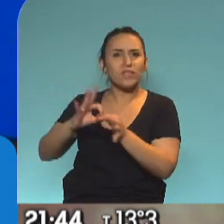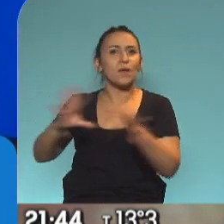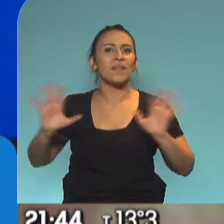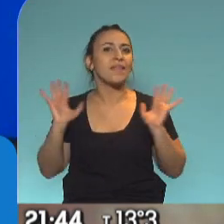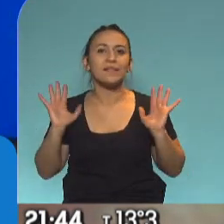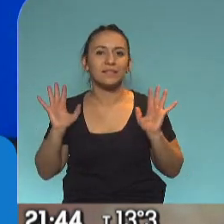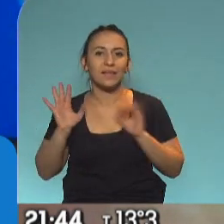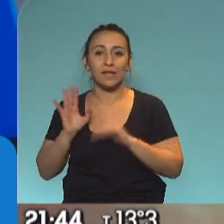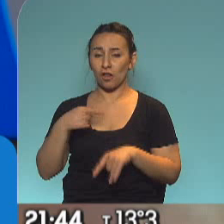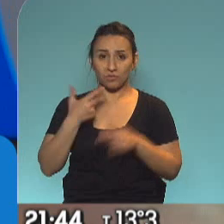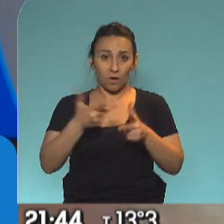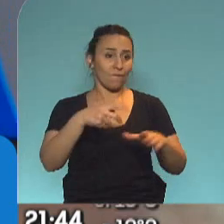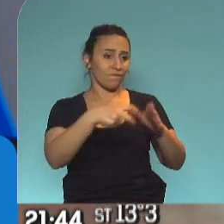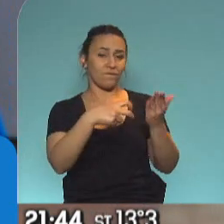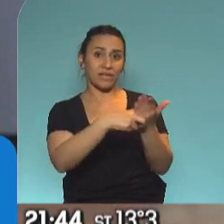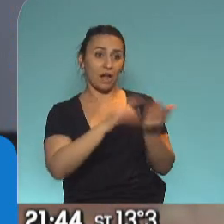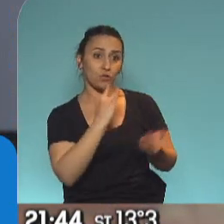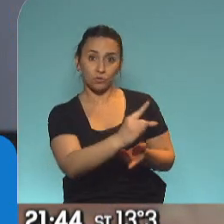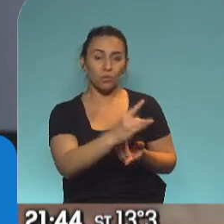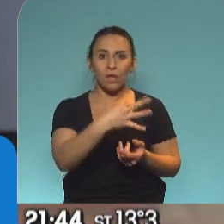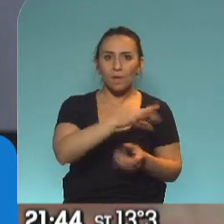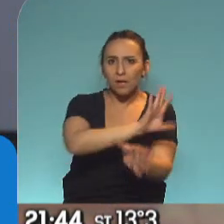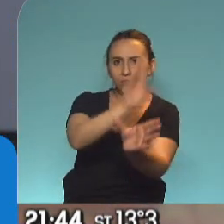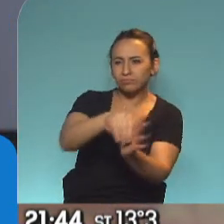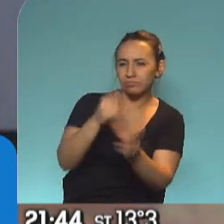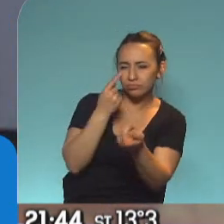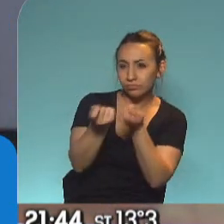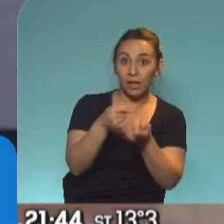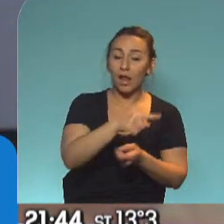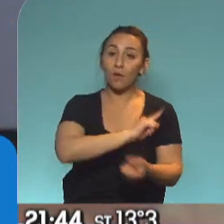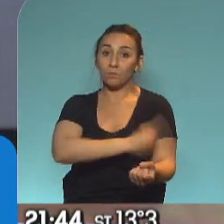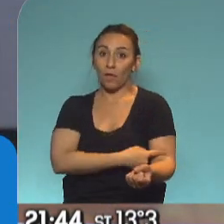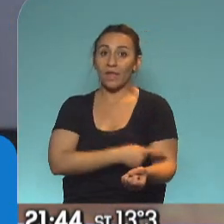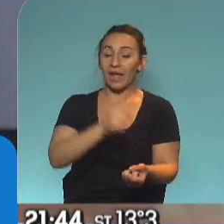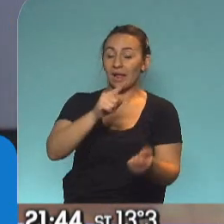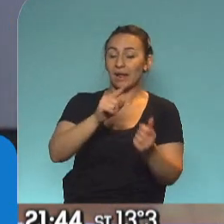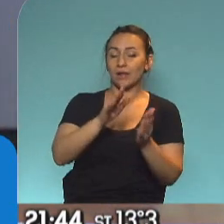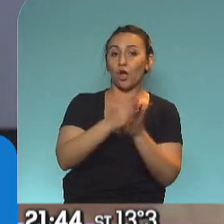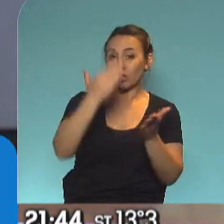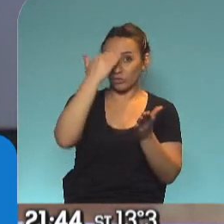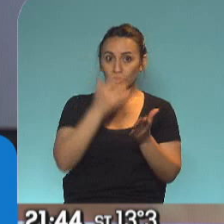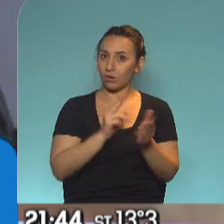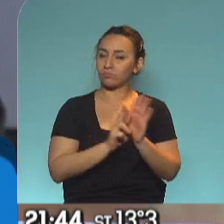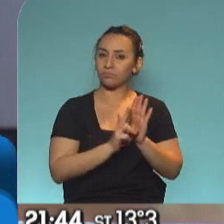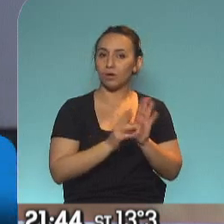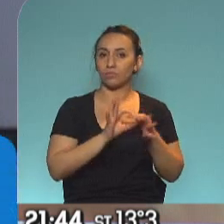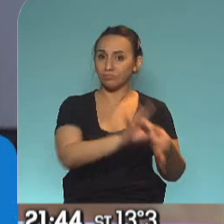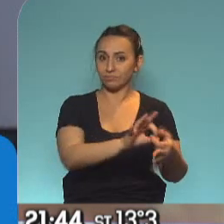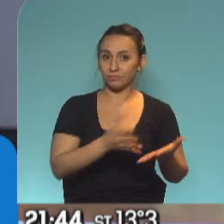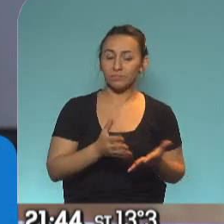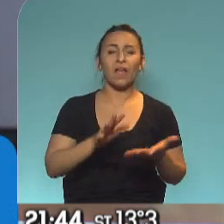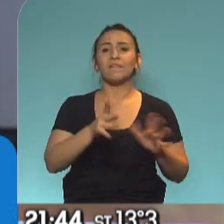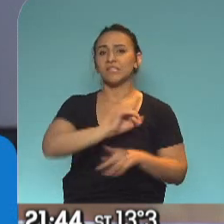los fiscales son los que deben intervenir porque tienen independencia a nivel constitucional. Cuando la OCDE lo señala y lo señala de